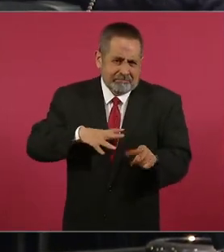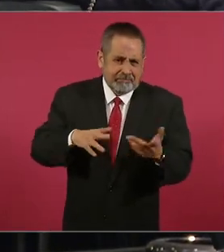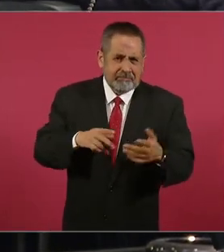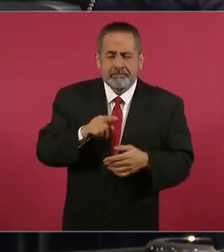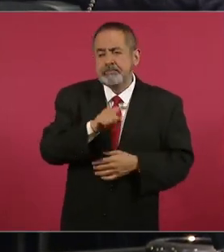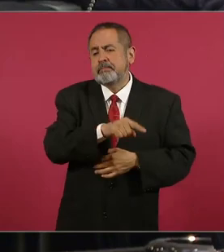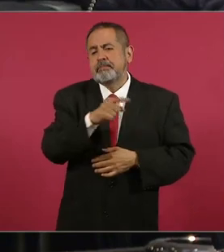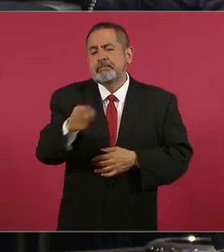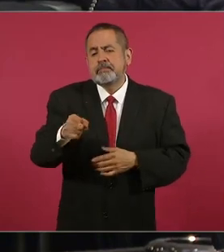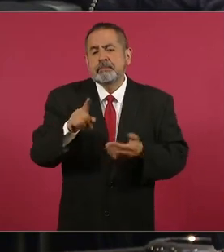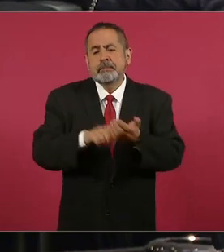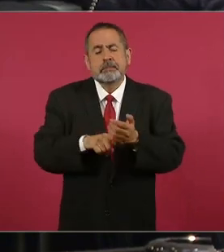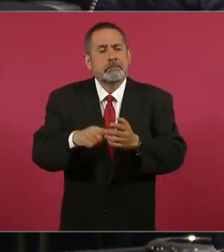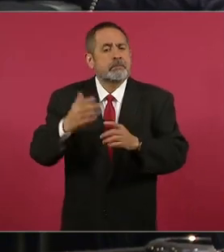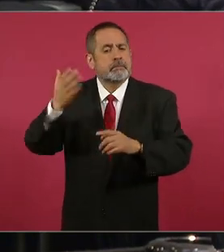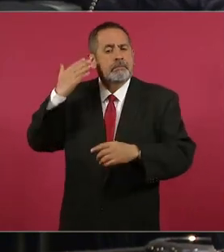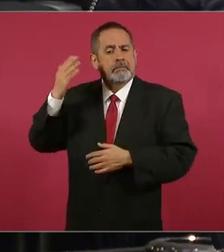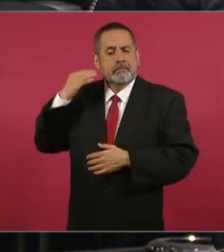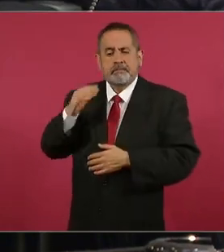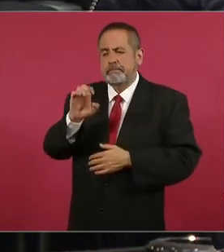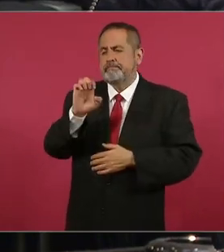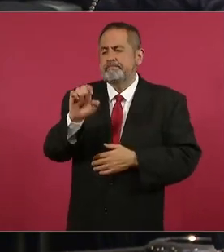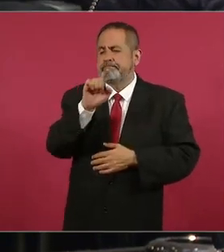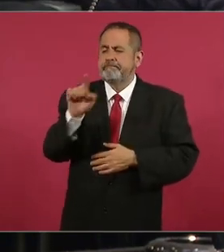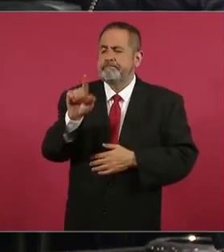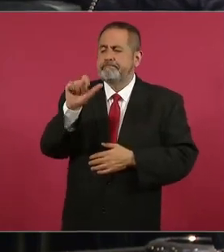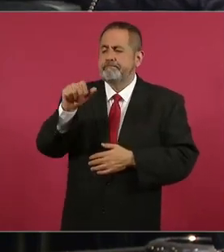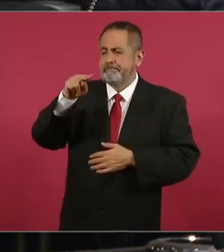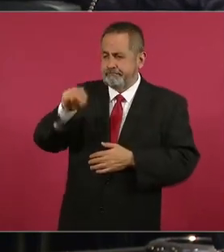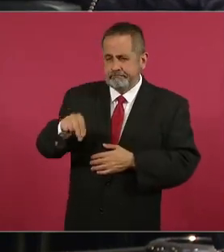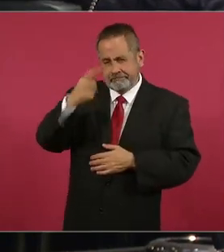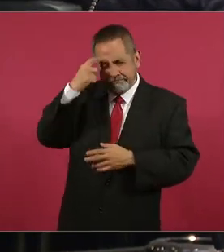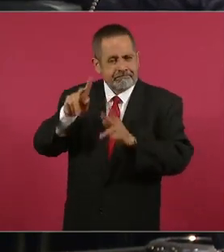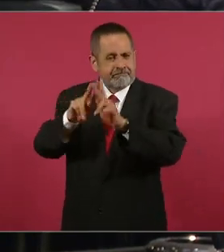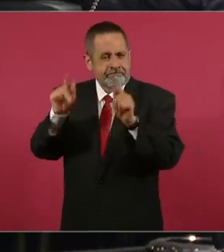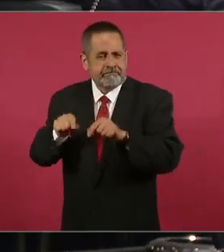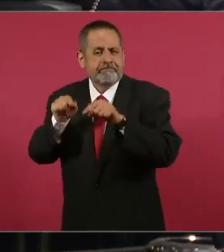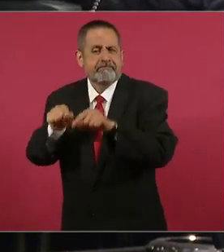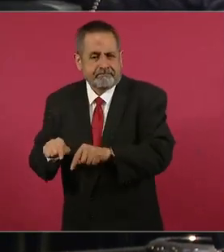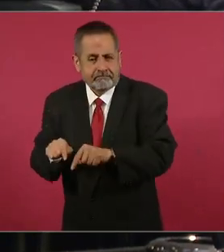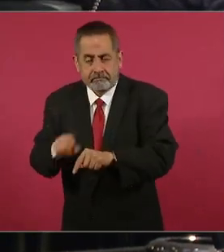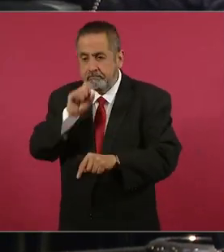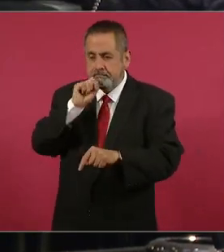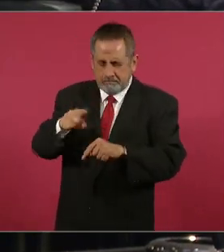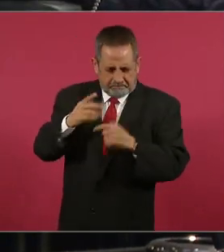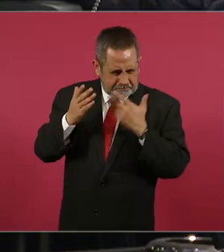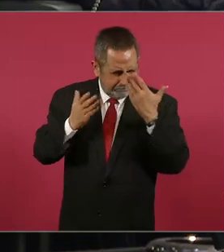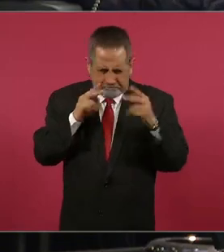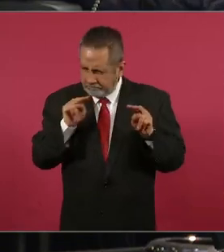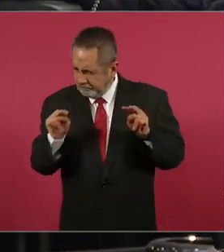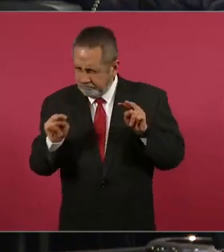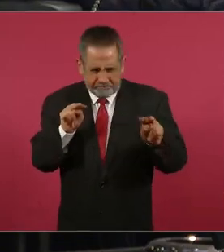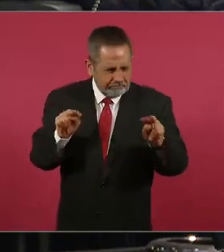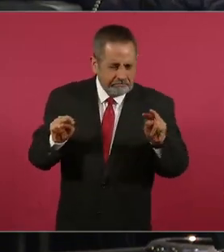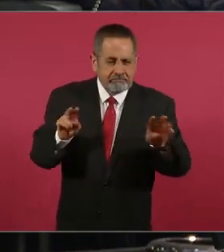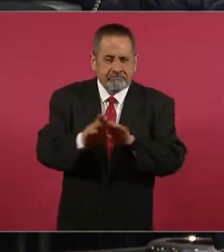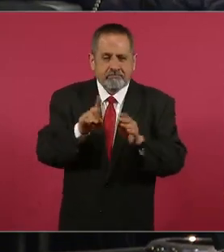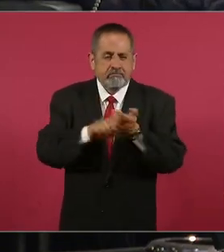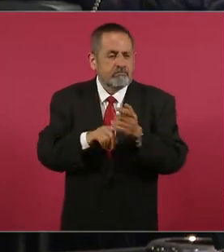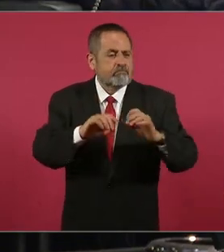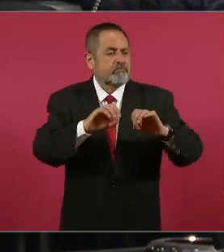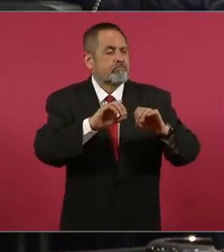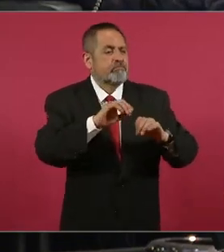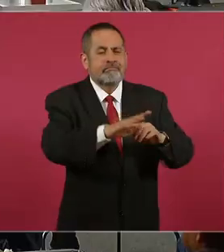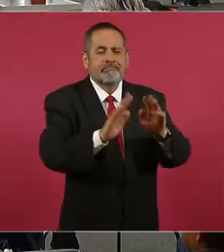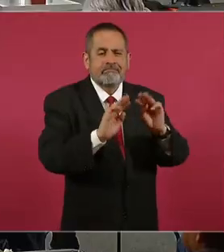los objetivos que tuvo en algún momento el EZLN de que llegara a la paz a Chiapas, pues el mismo análisis que se hace de las propias organizaciones que hay en la